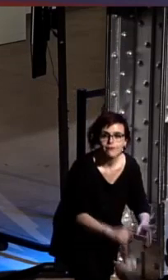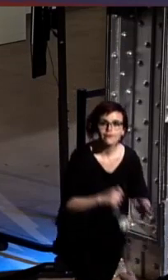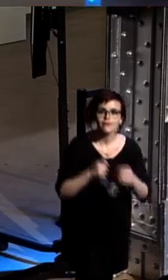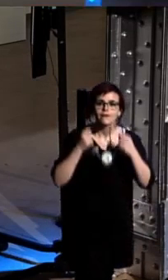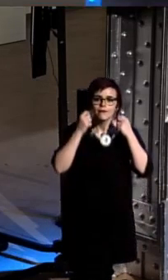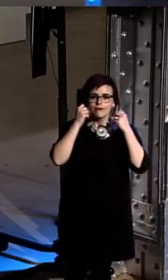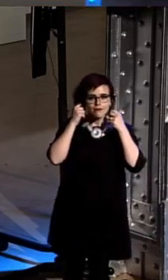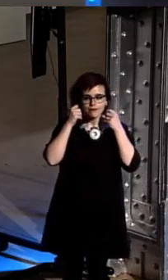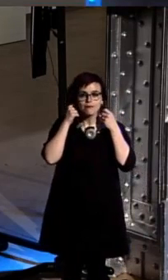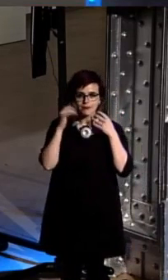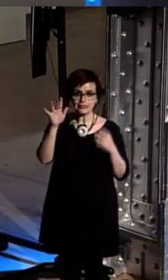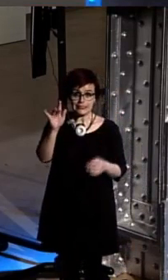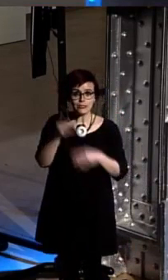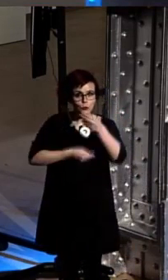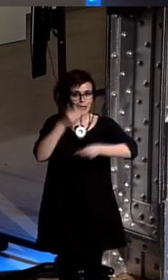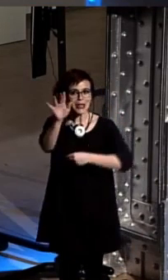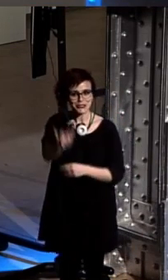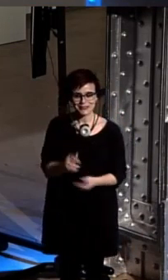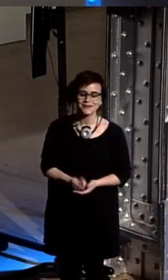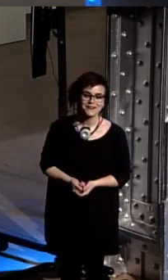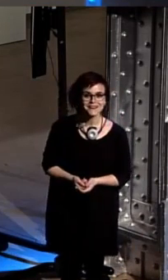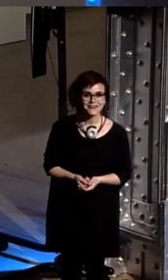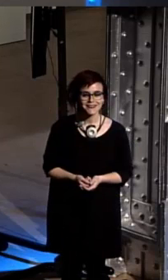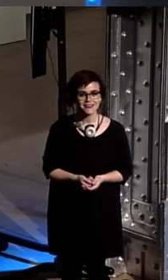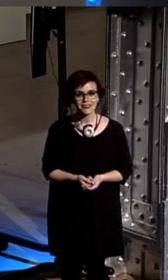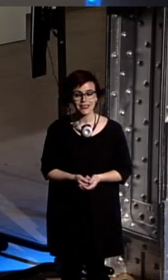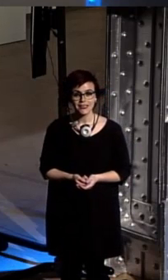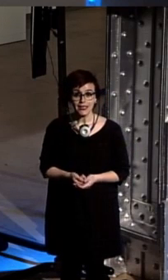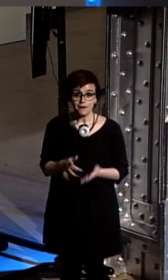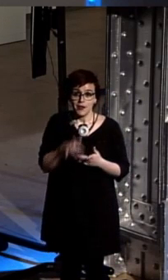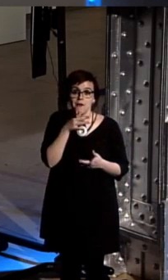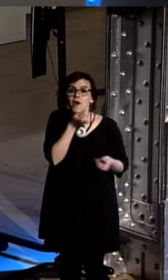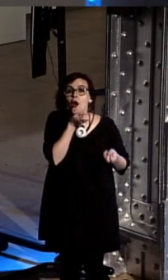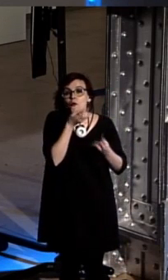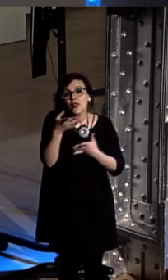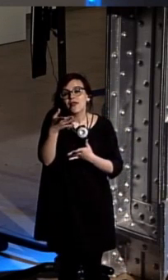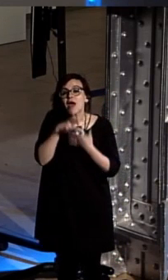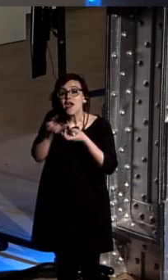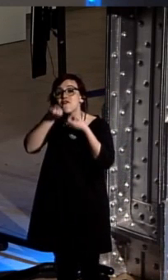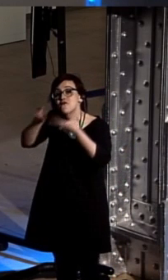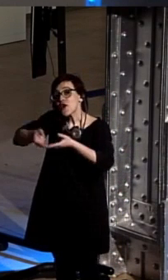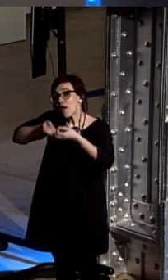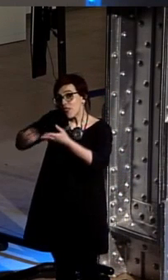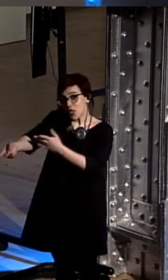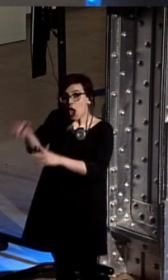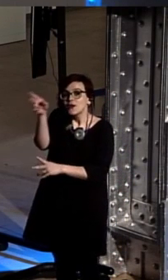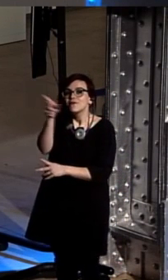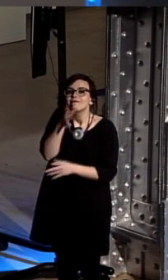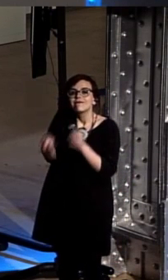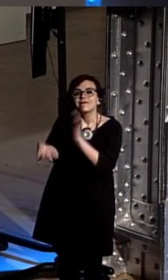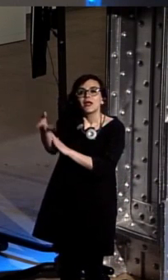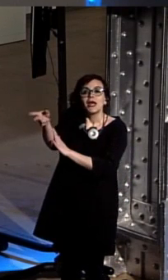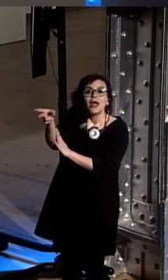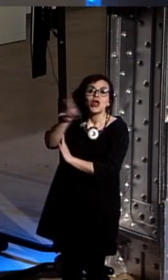They did use it. Sí, lo han utilizado. No puedo revelar mi fuente ni puedo decir qué candidato lo ha utilizado, pero uno